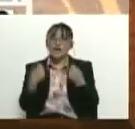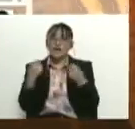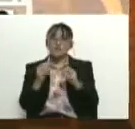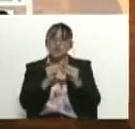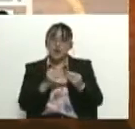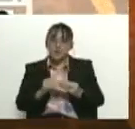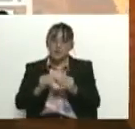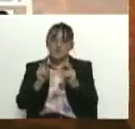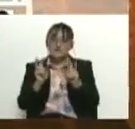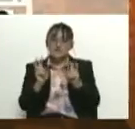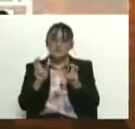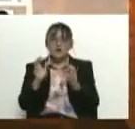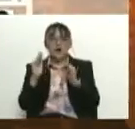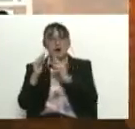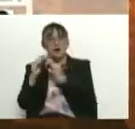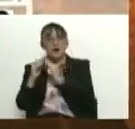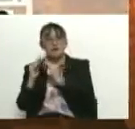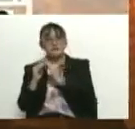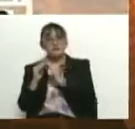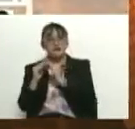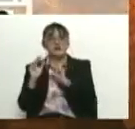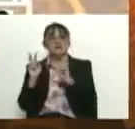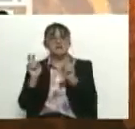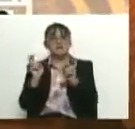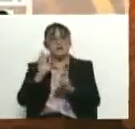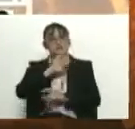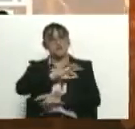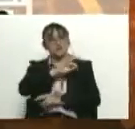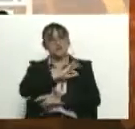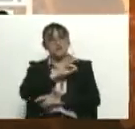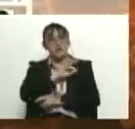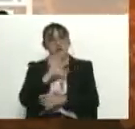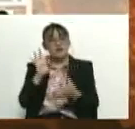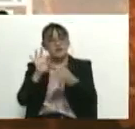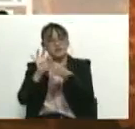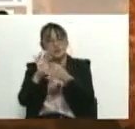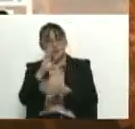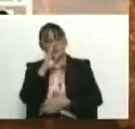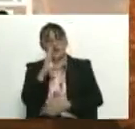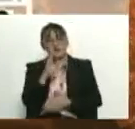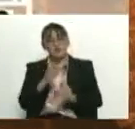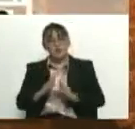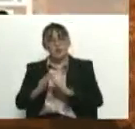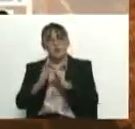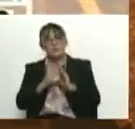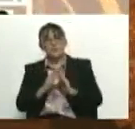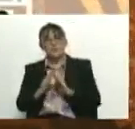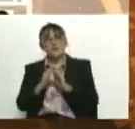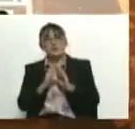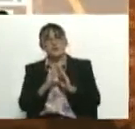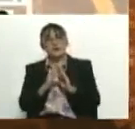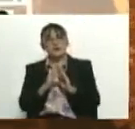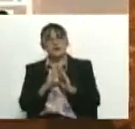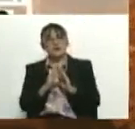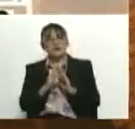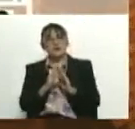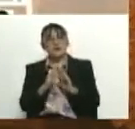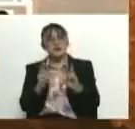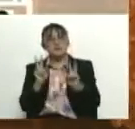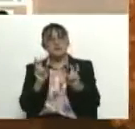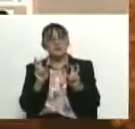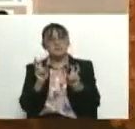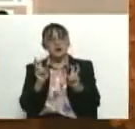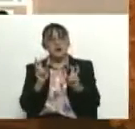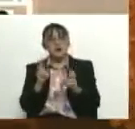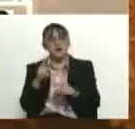todo en materia habitacional materia social vínculos directos en la comunidad y al mismo tiempo productivo es guárico